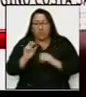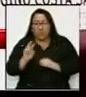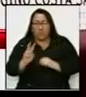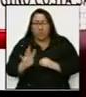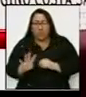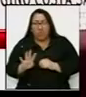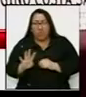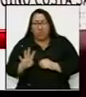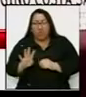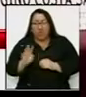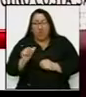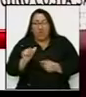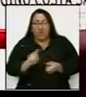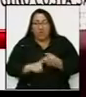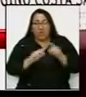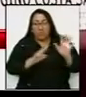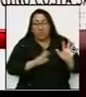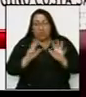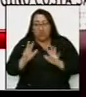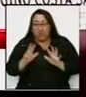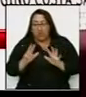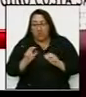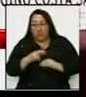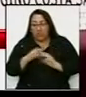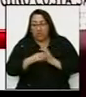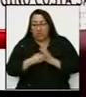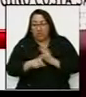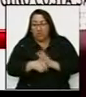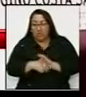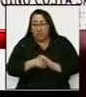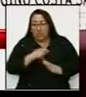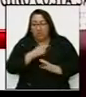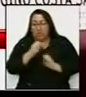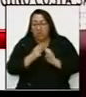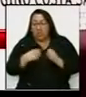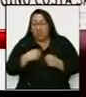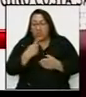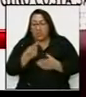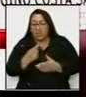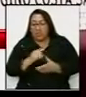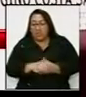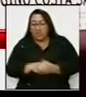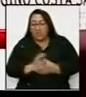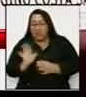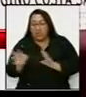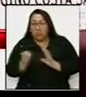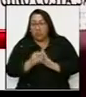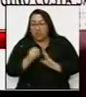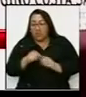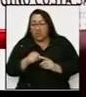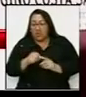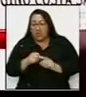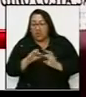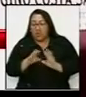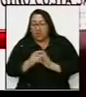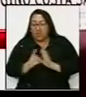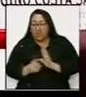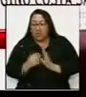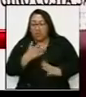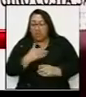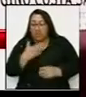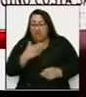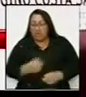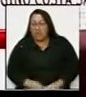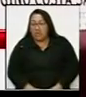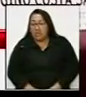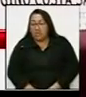84 a 88 del proyecto de ley del Poder Ejecutivo deberían ser incorporados en el dictamen, Presidenta. Eso